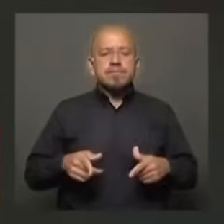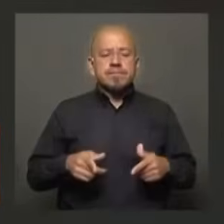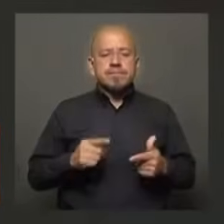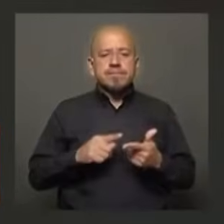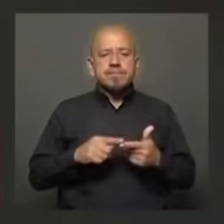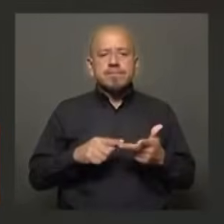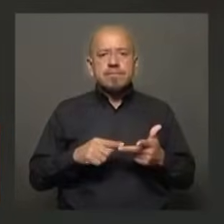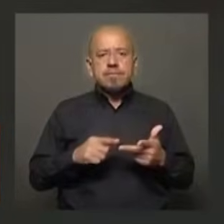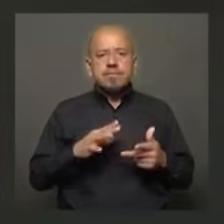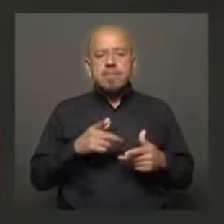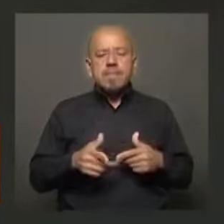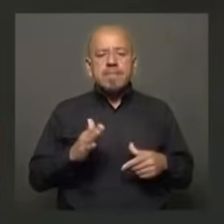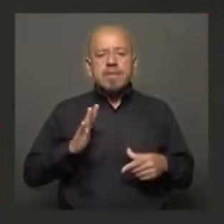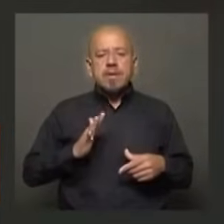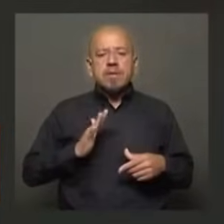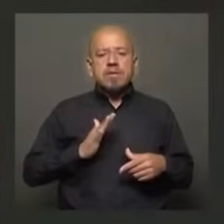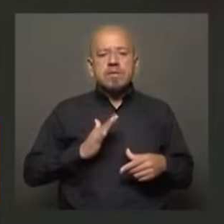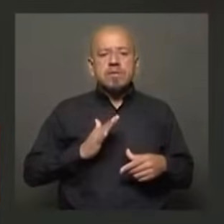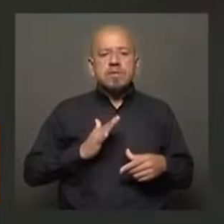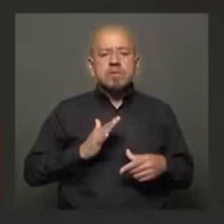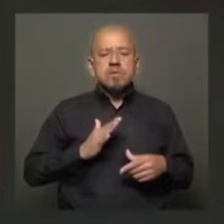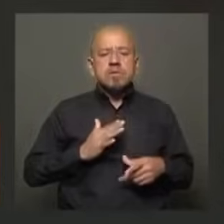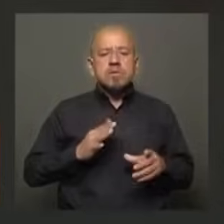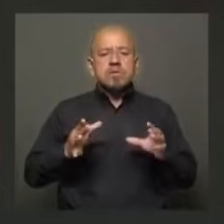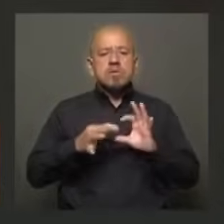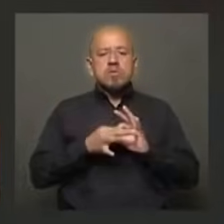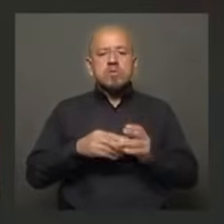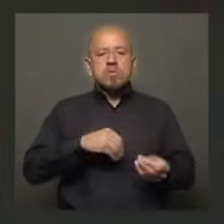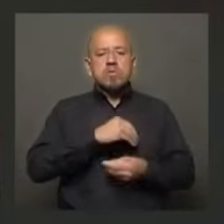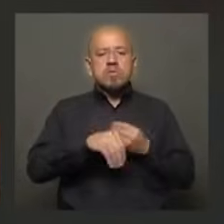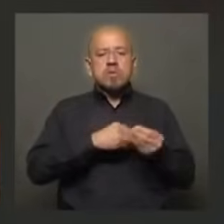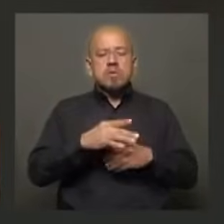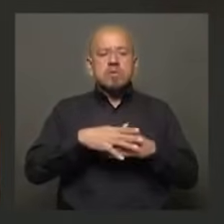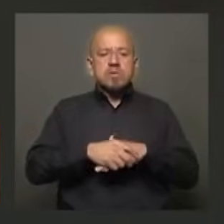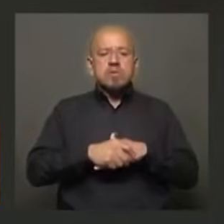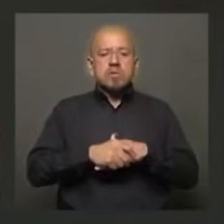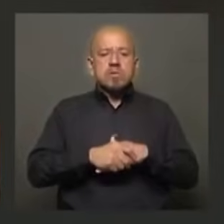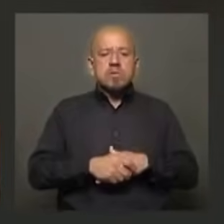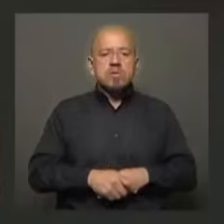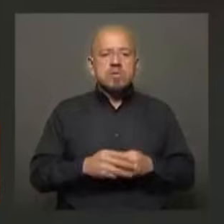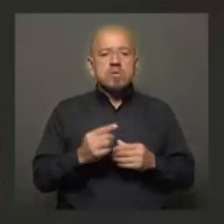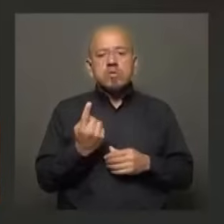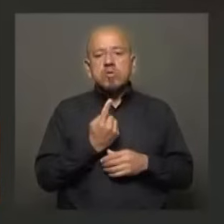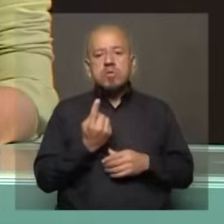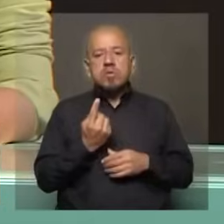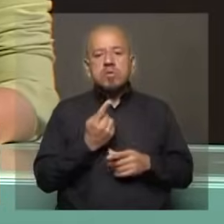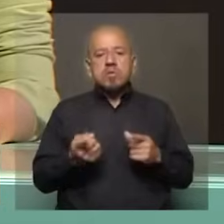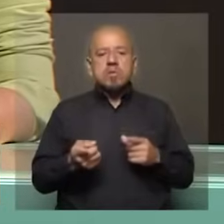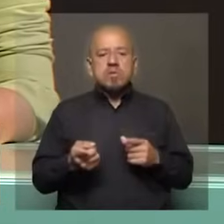también ya en ese punto las mujeres cortaron vínculos muchas veces con sus familias, con sus amigas, o sea, ya quedaron solas. Sí. Y es además,